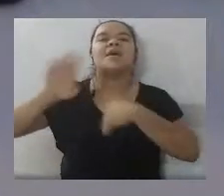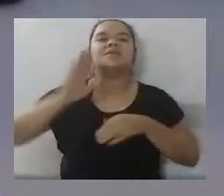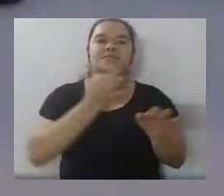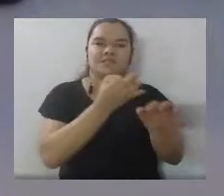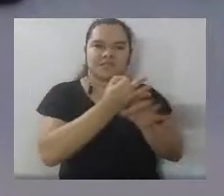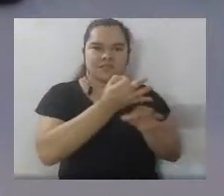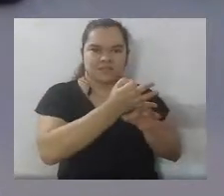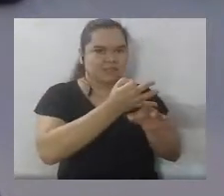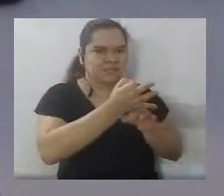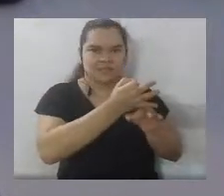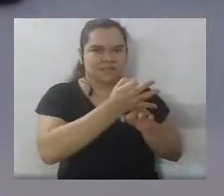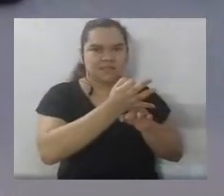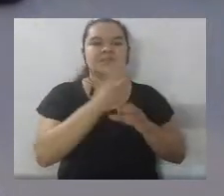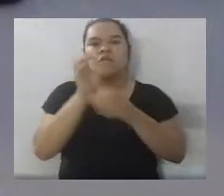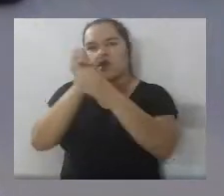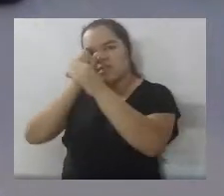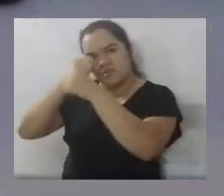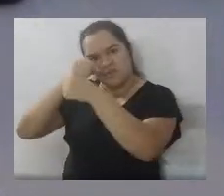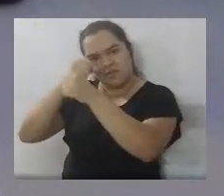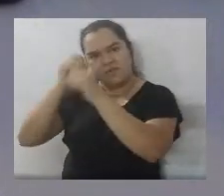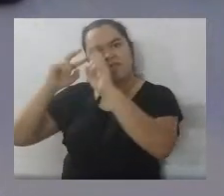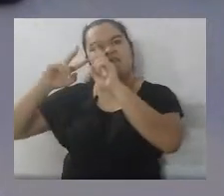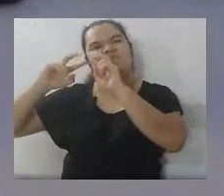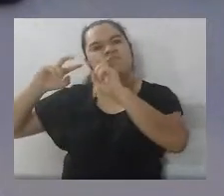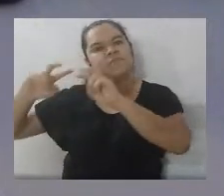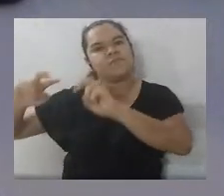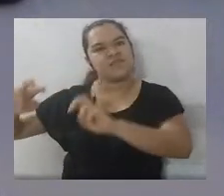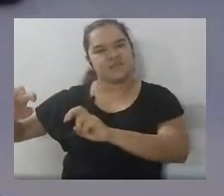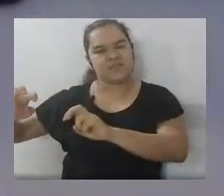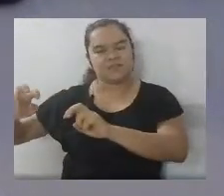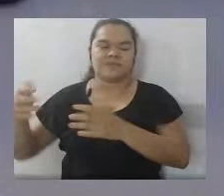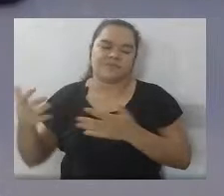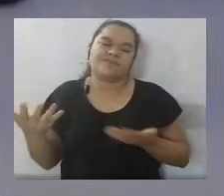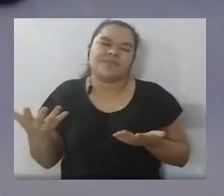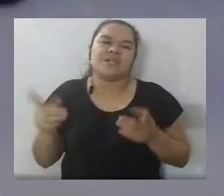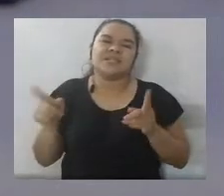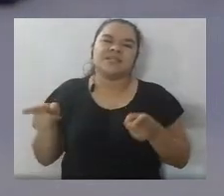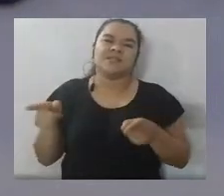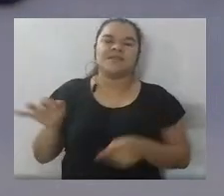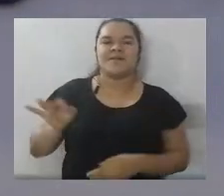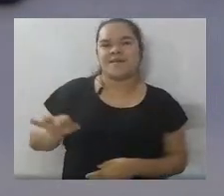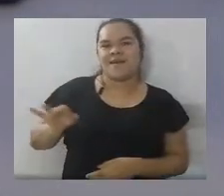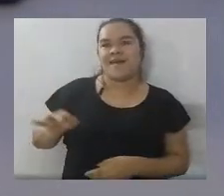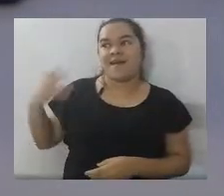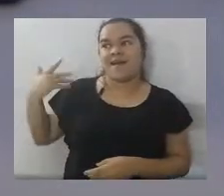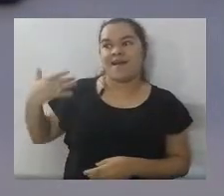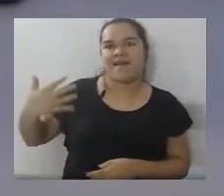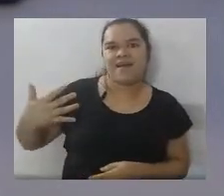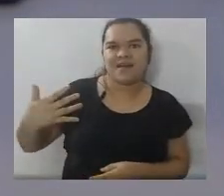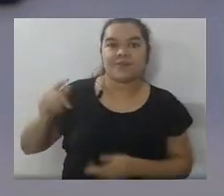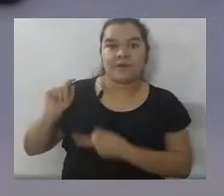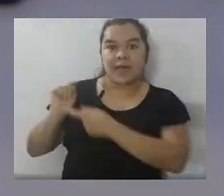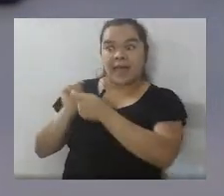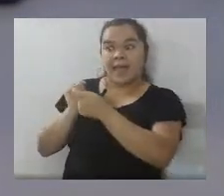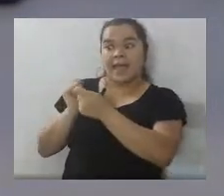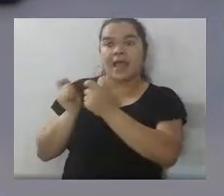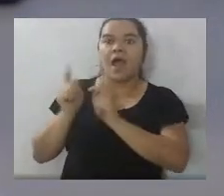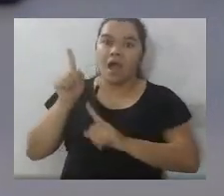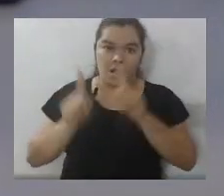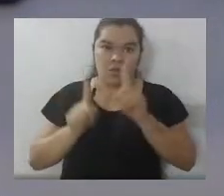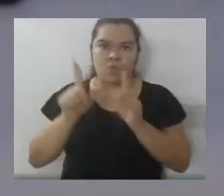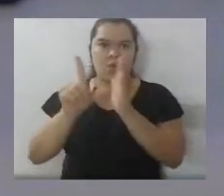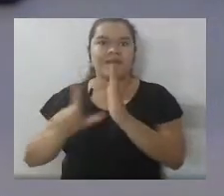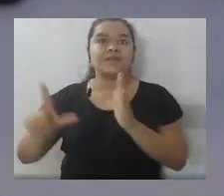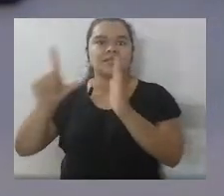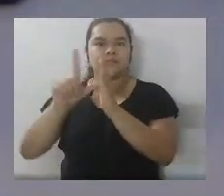los últimos tiempos esto ha ido también cambiando y los licenciados, además de dedicarse a la investigación,